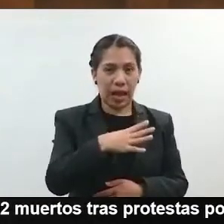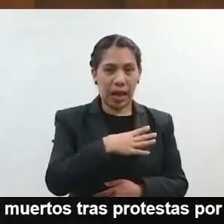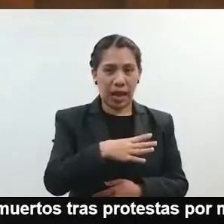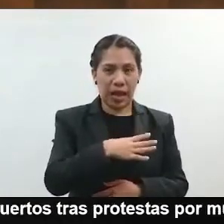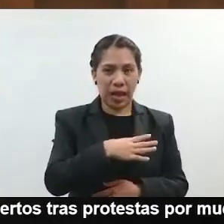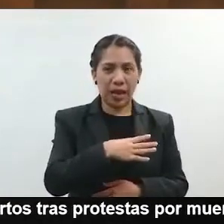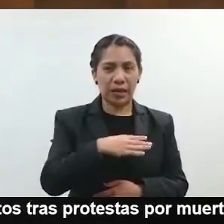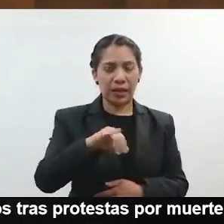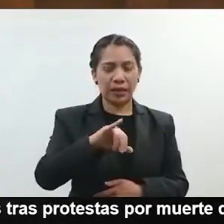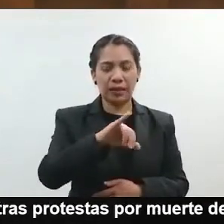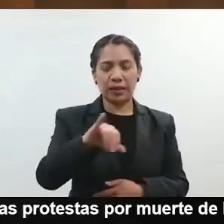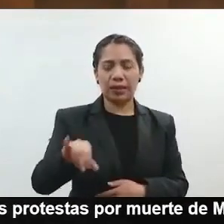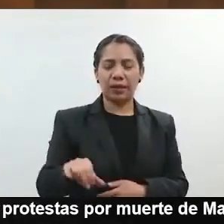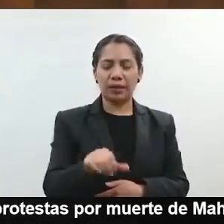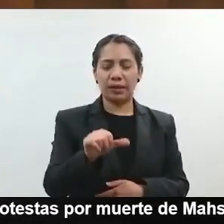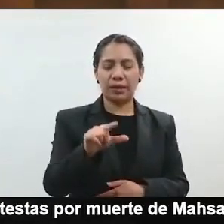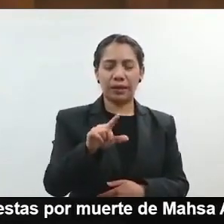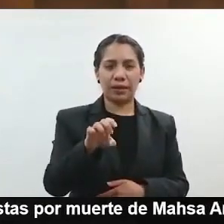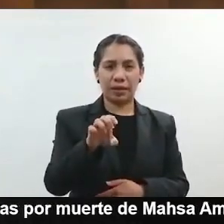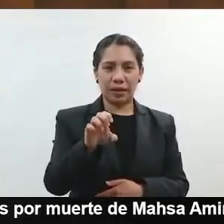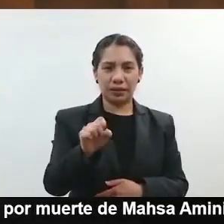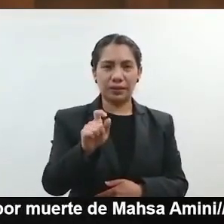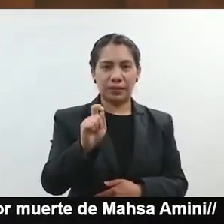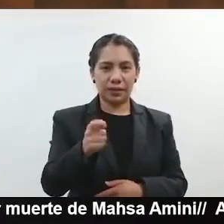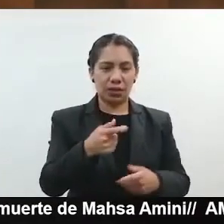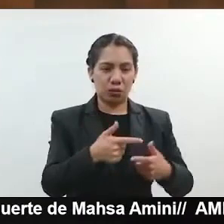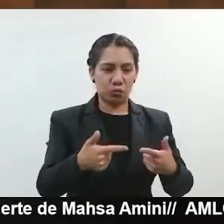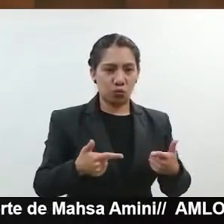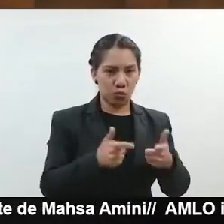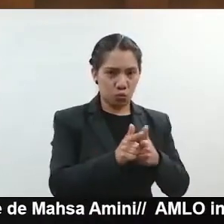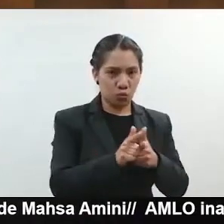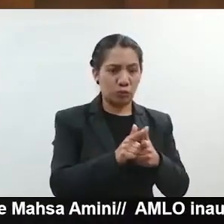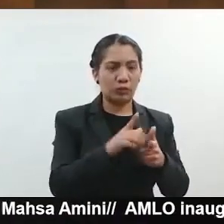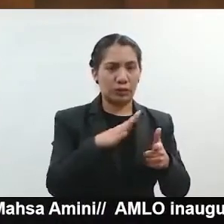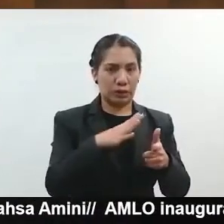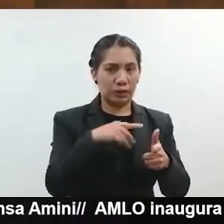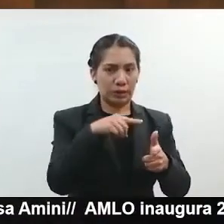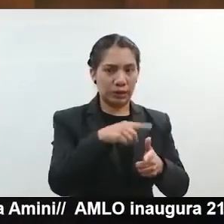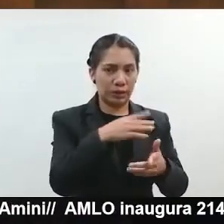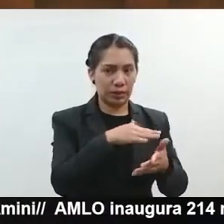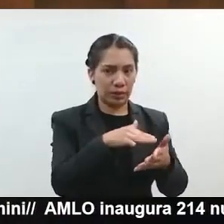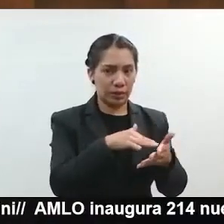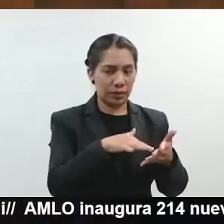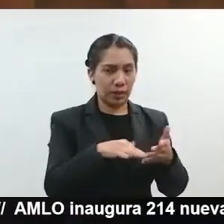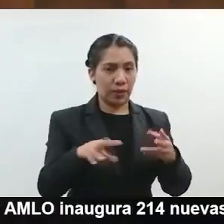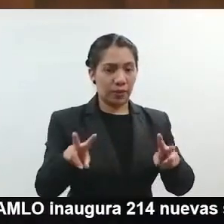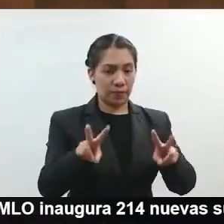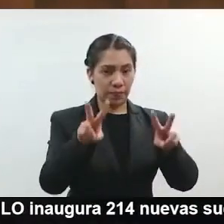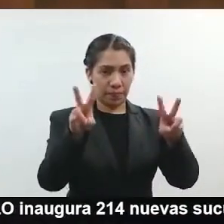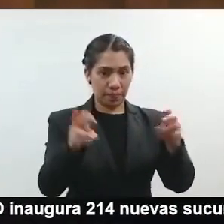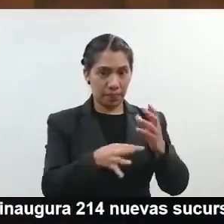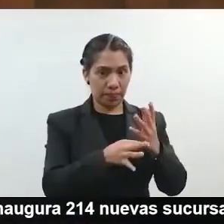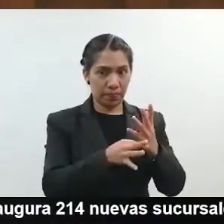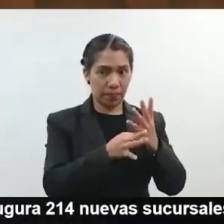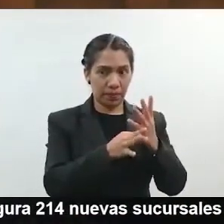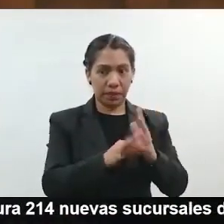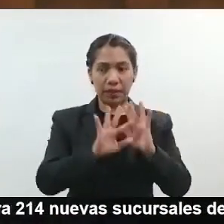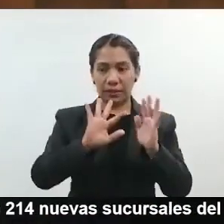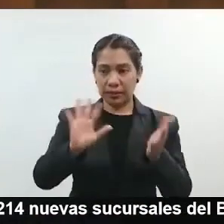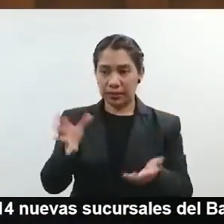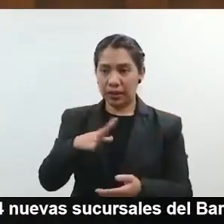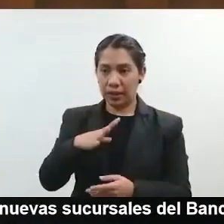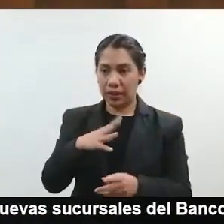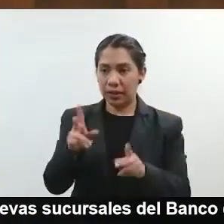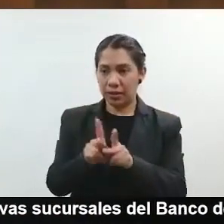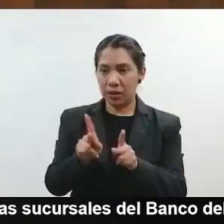manera conjunta. Se lee literalmente, abro comillas, ya está, primo, me estoy cuadrando